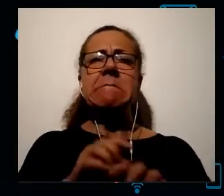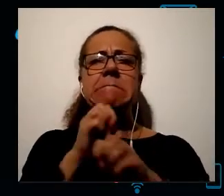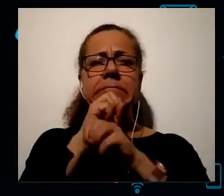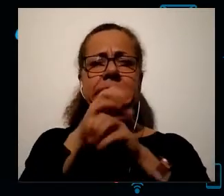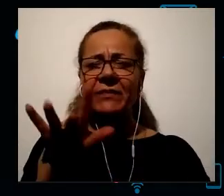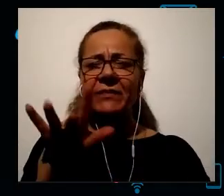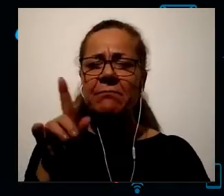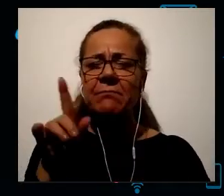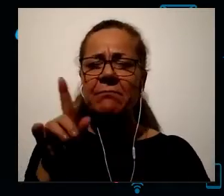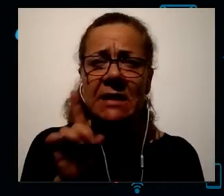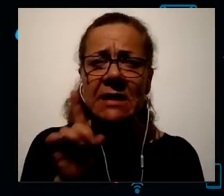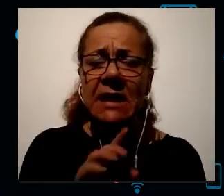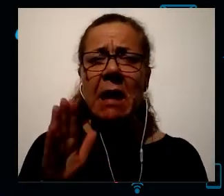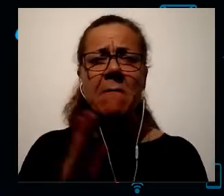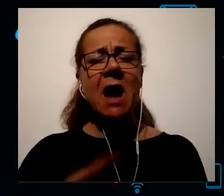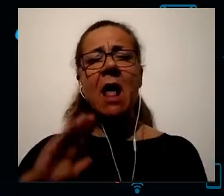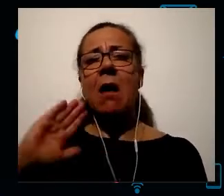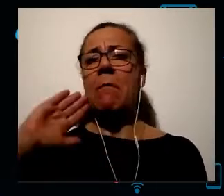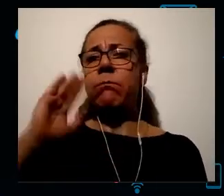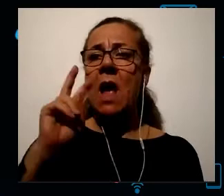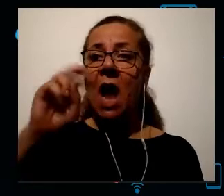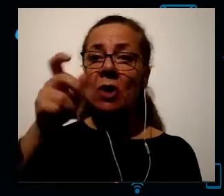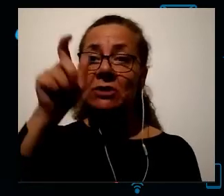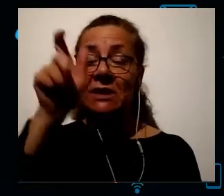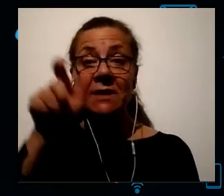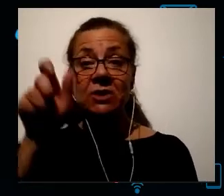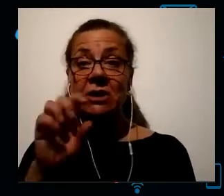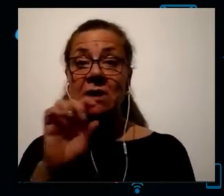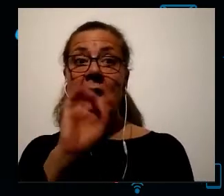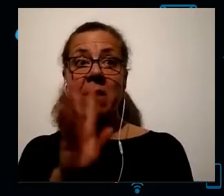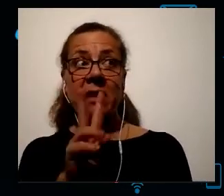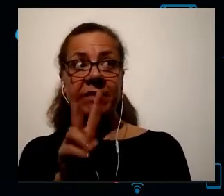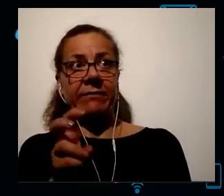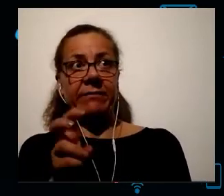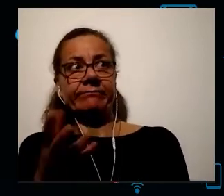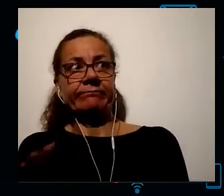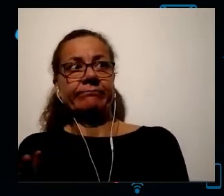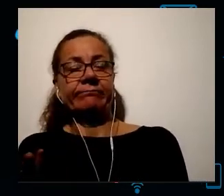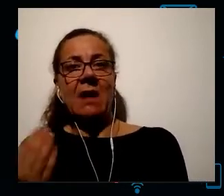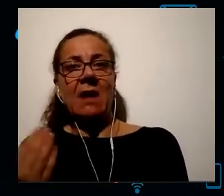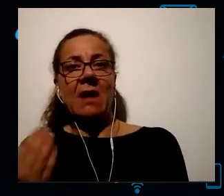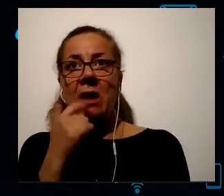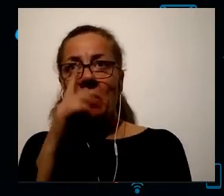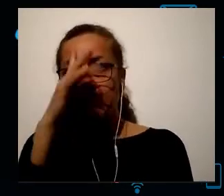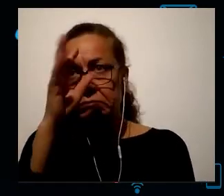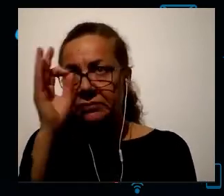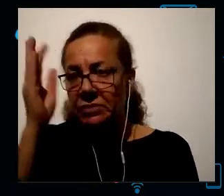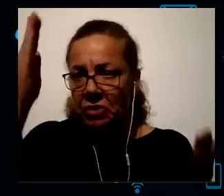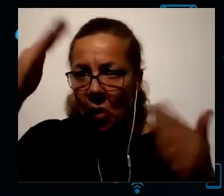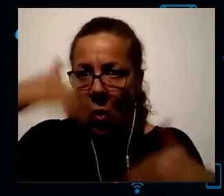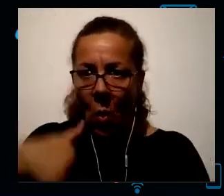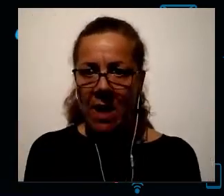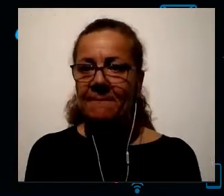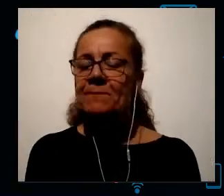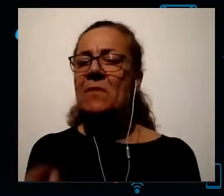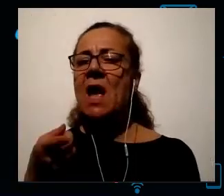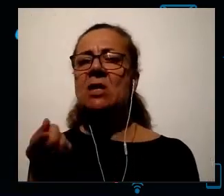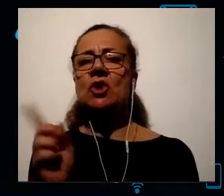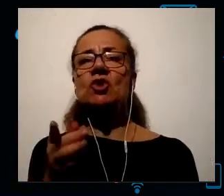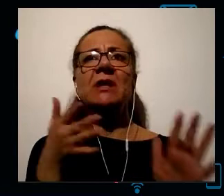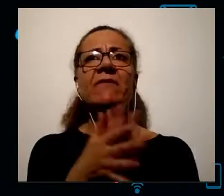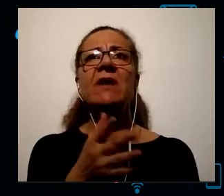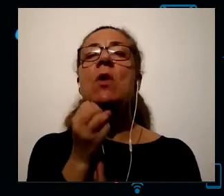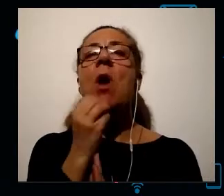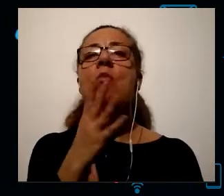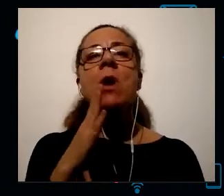hacer daño a otras personas pues parece a priori poco sensato eso no sería no denotaría una buena